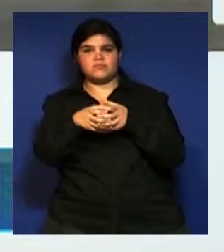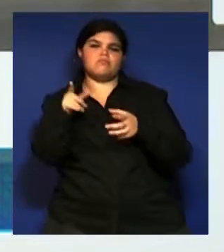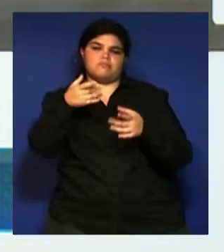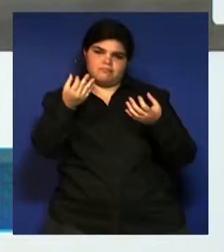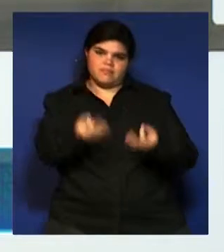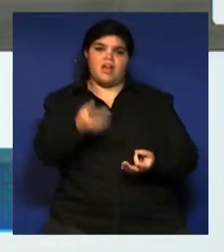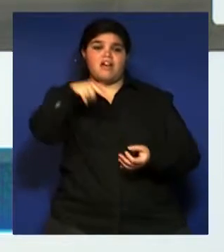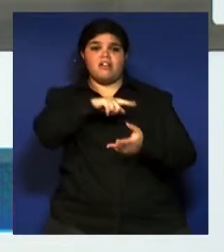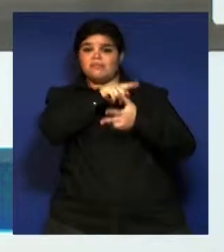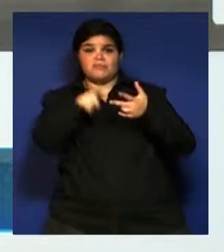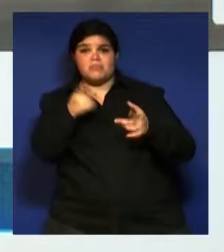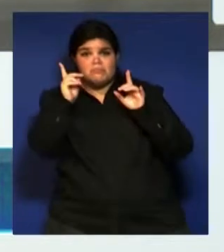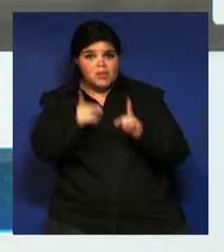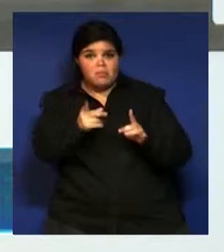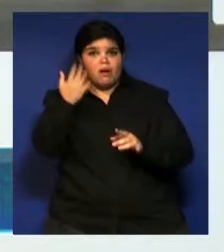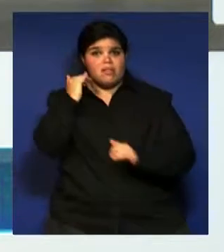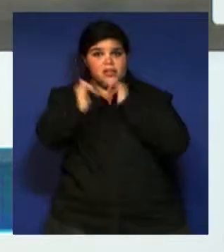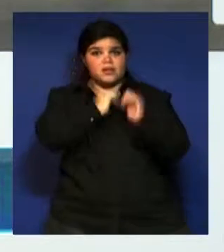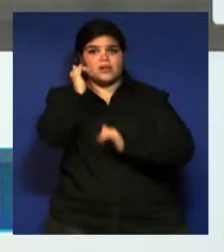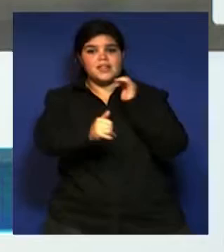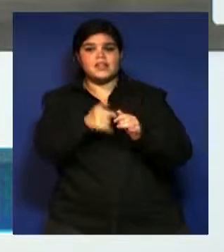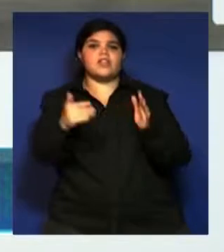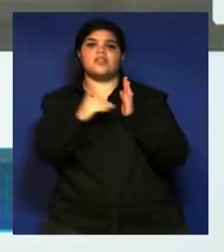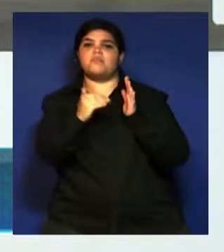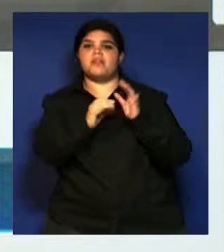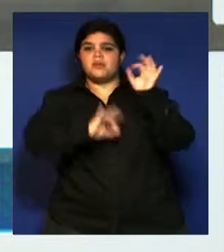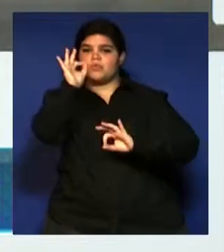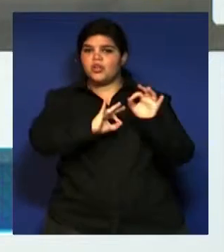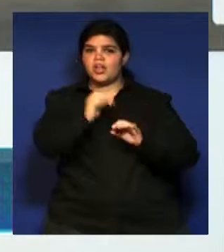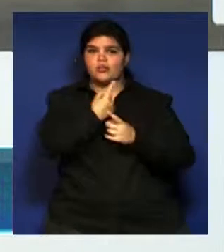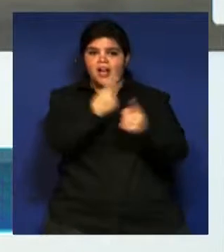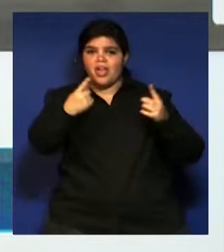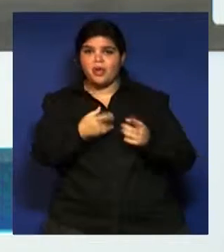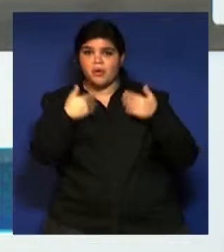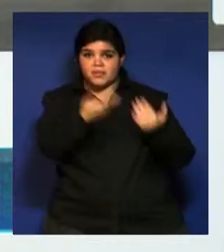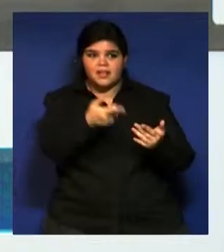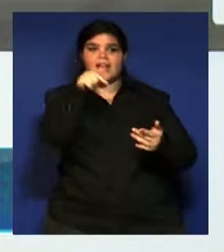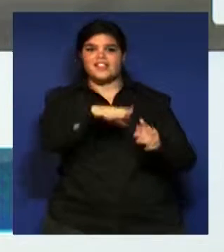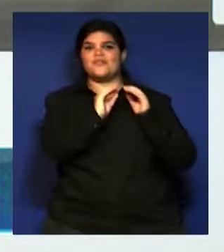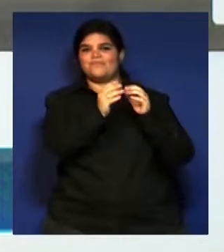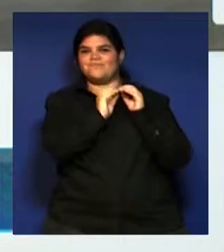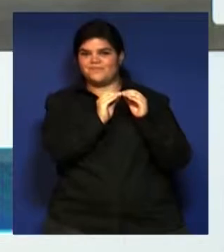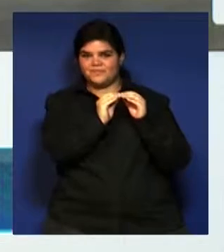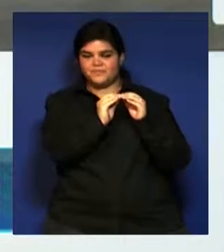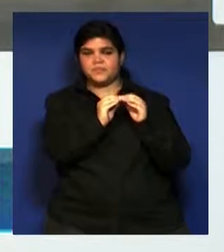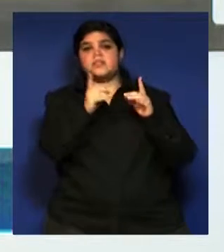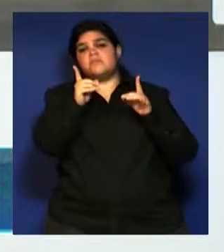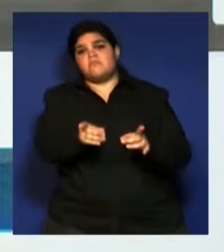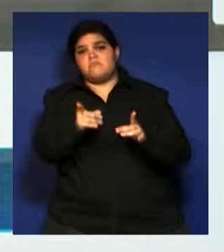hoy, independientemente de las características de cada proyecto, se debaten. Creo que dentro de todo, bueno, es